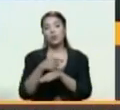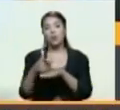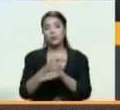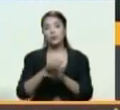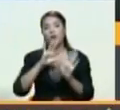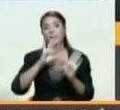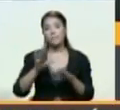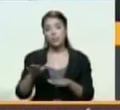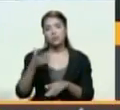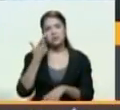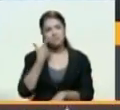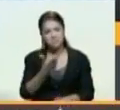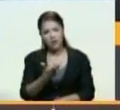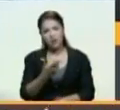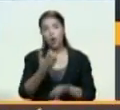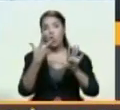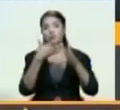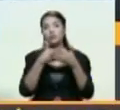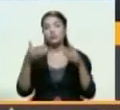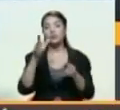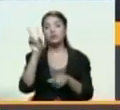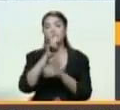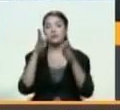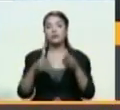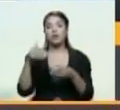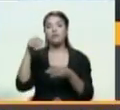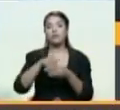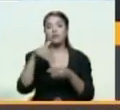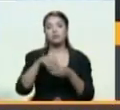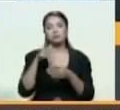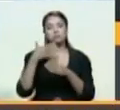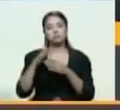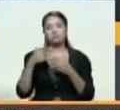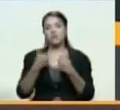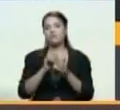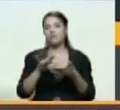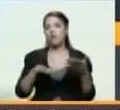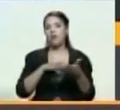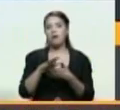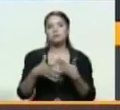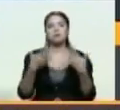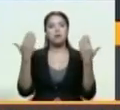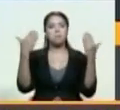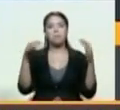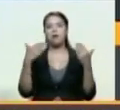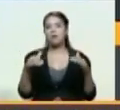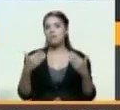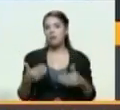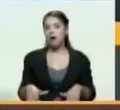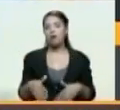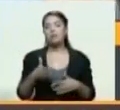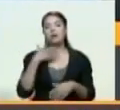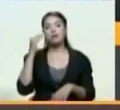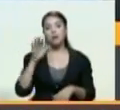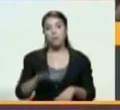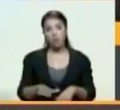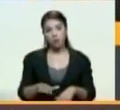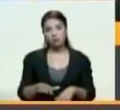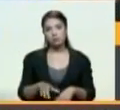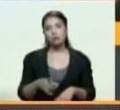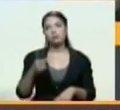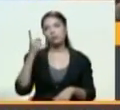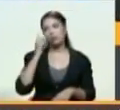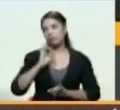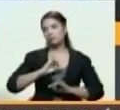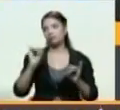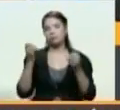apoyan, vieron que 8 millones de venezolanos salieron a votar a pesar de la violencia, a pesar de las barricadas, a pesar de la muerte. Ese día se